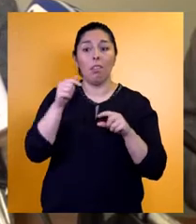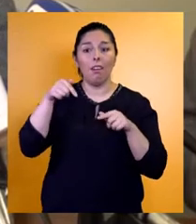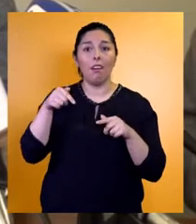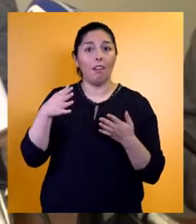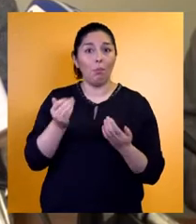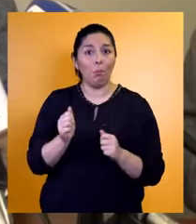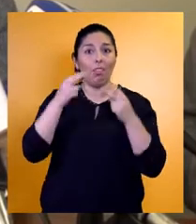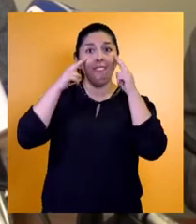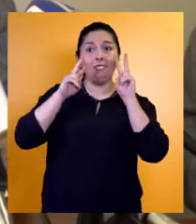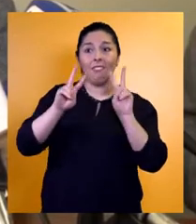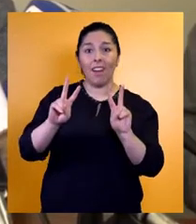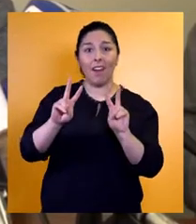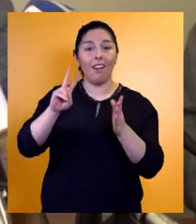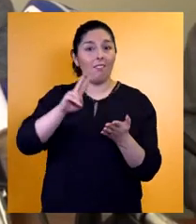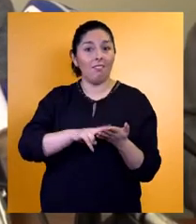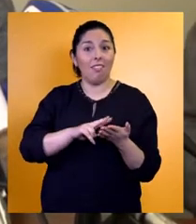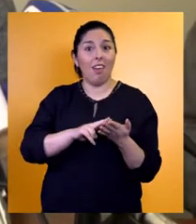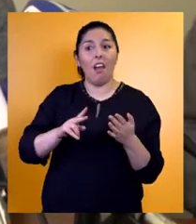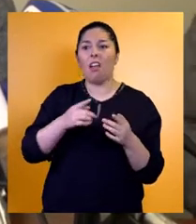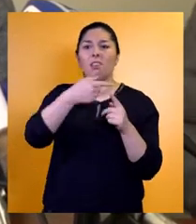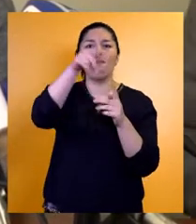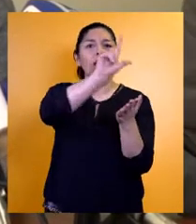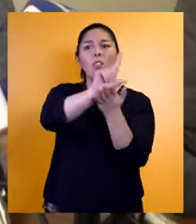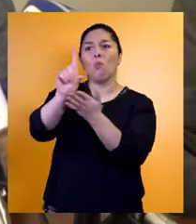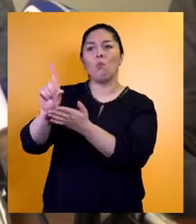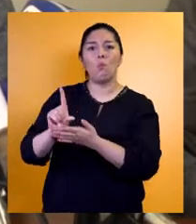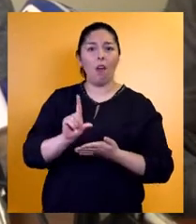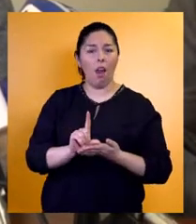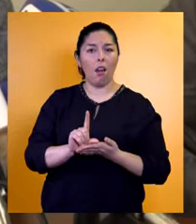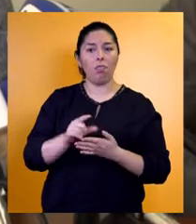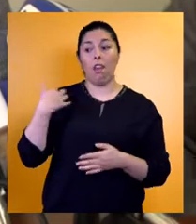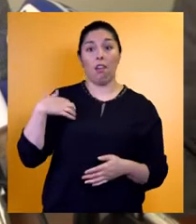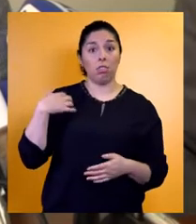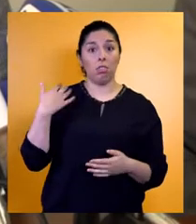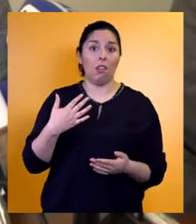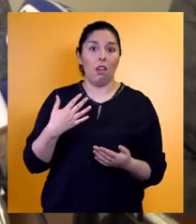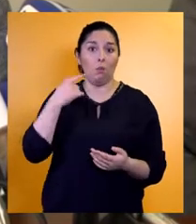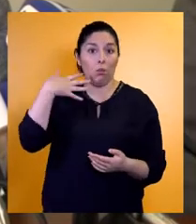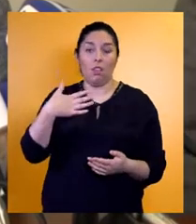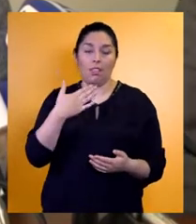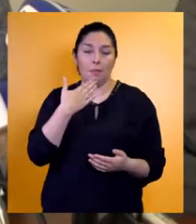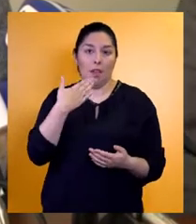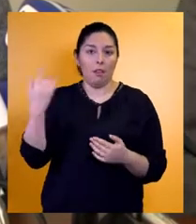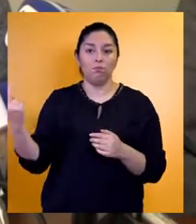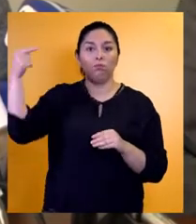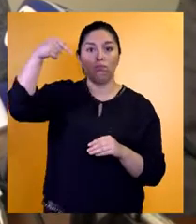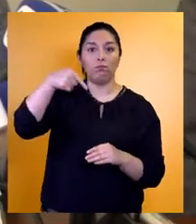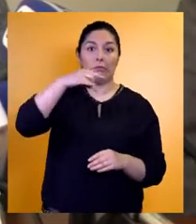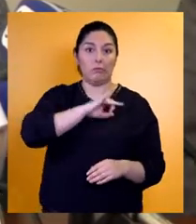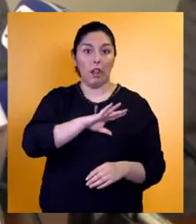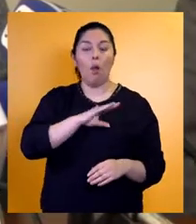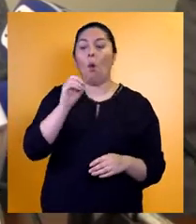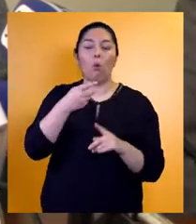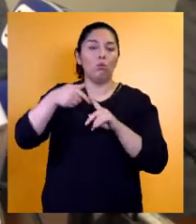que tiene una herramienta para poder viajar a distintos puntos de Argentina en principio,